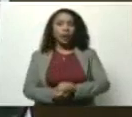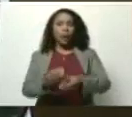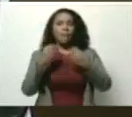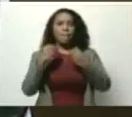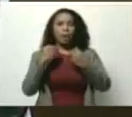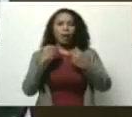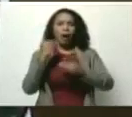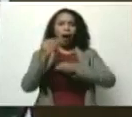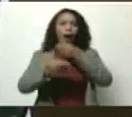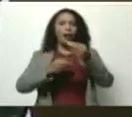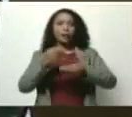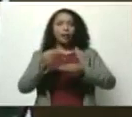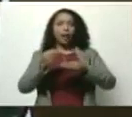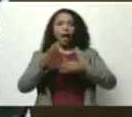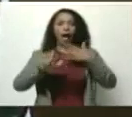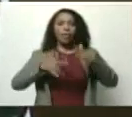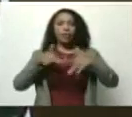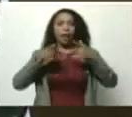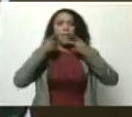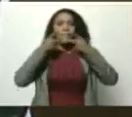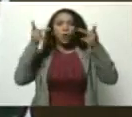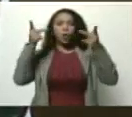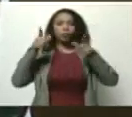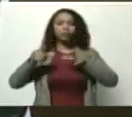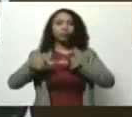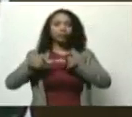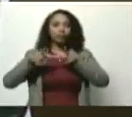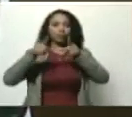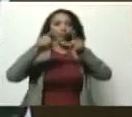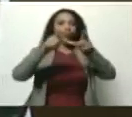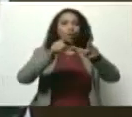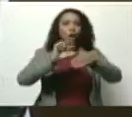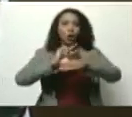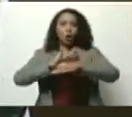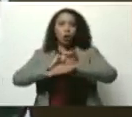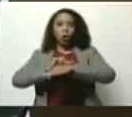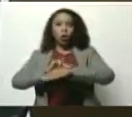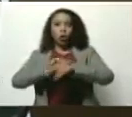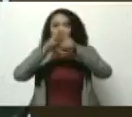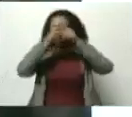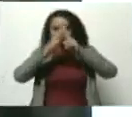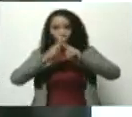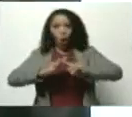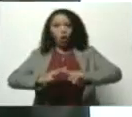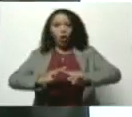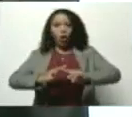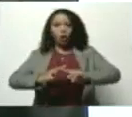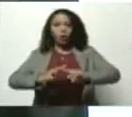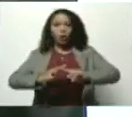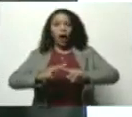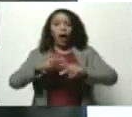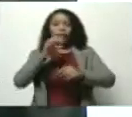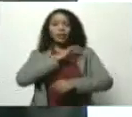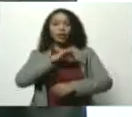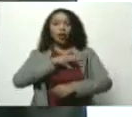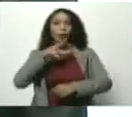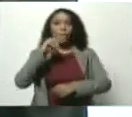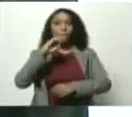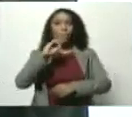conferir en acto público el título de doctor honoris causa al señor mohamed sanusi